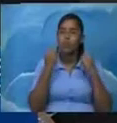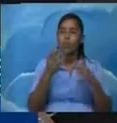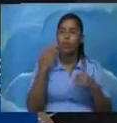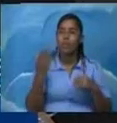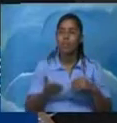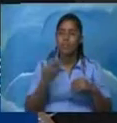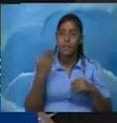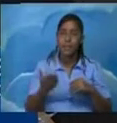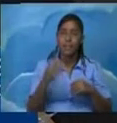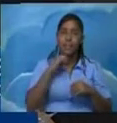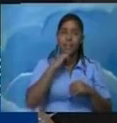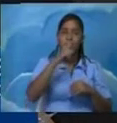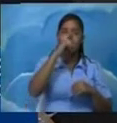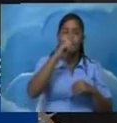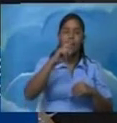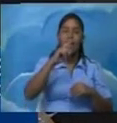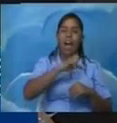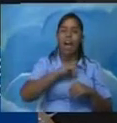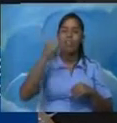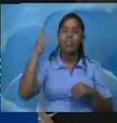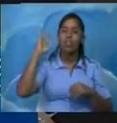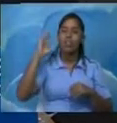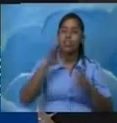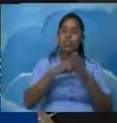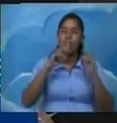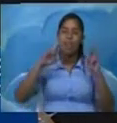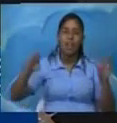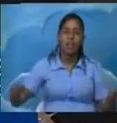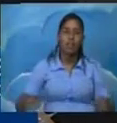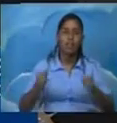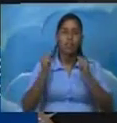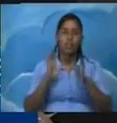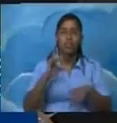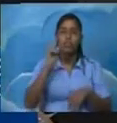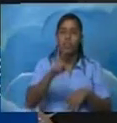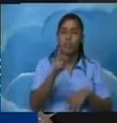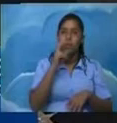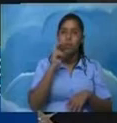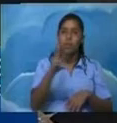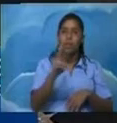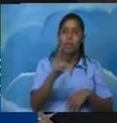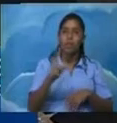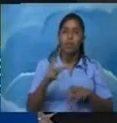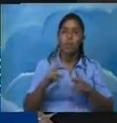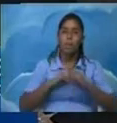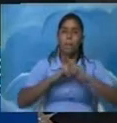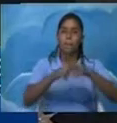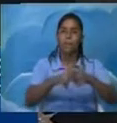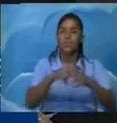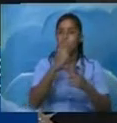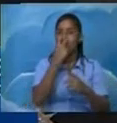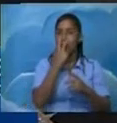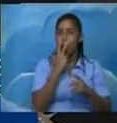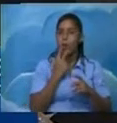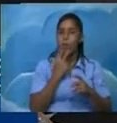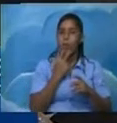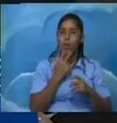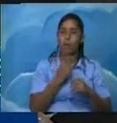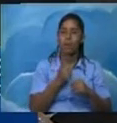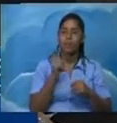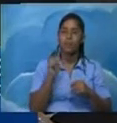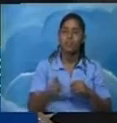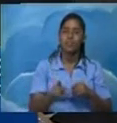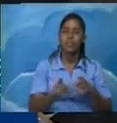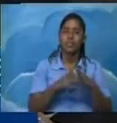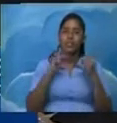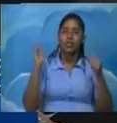entre ellas el año de la remisión. También veremos préstamos a los pobres. Nos